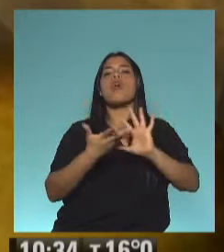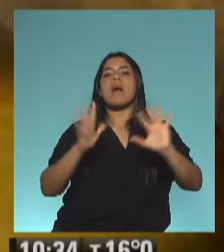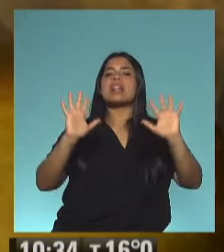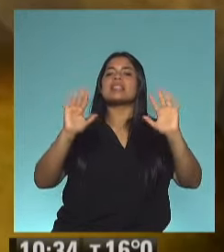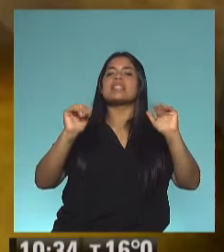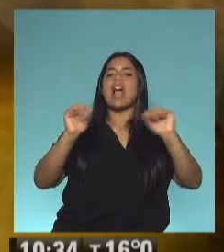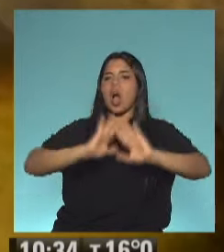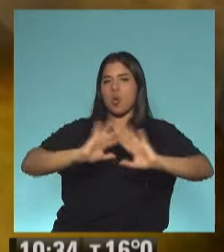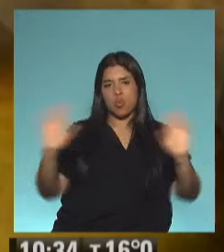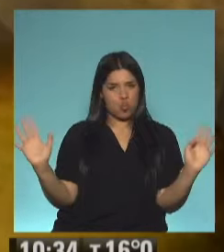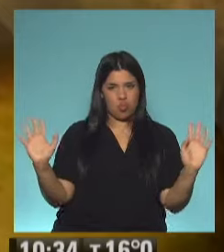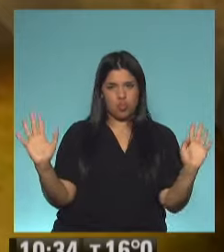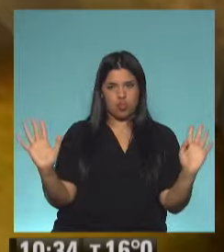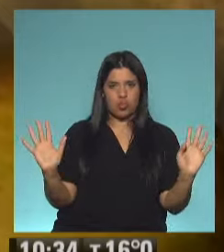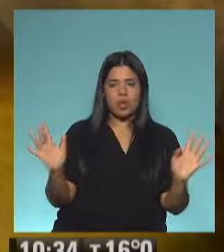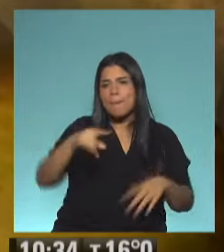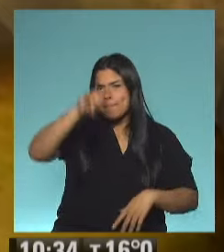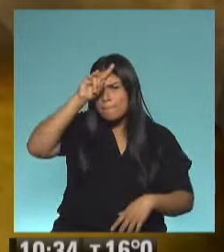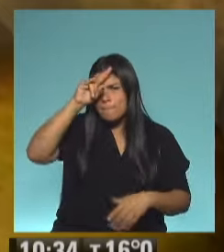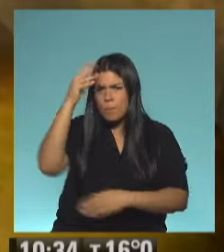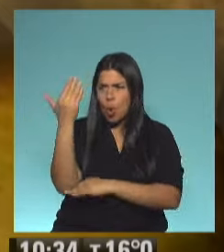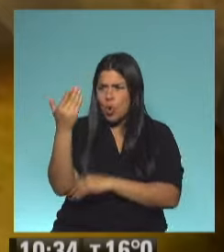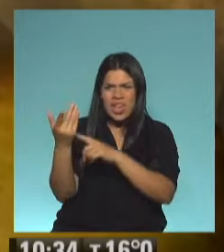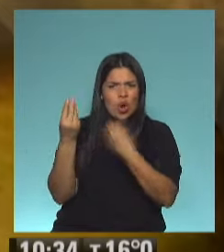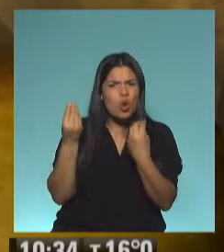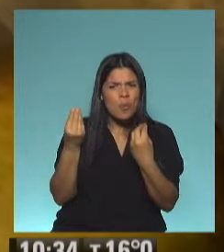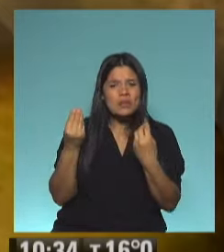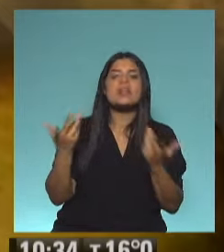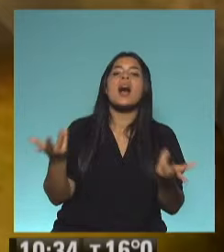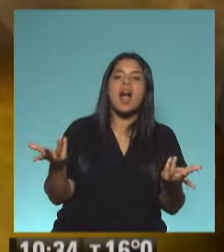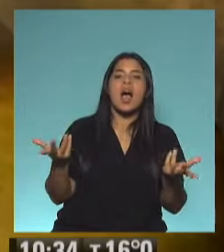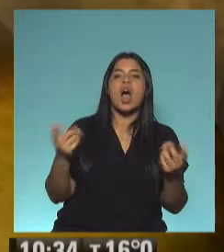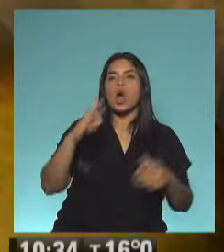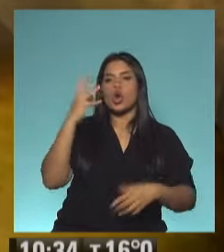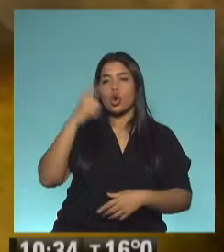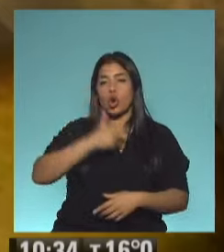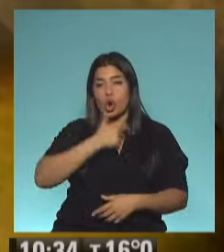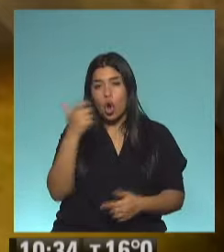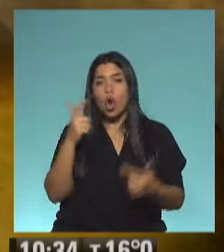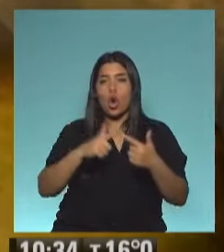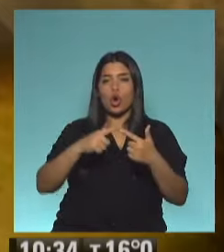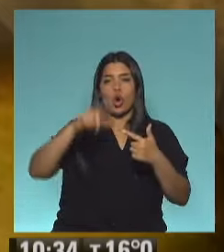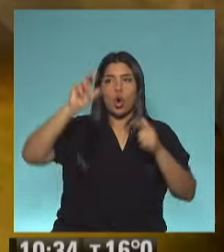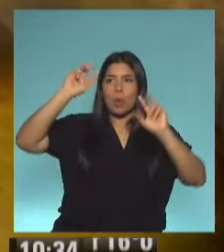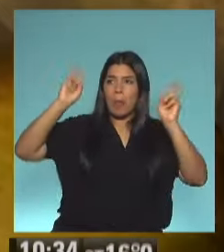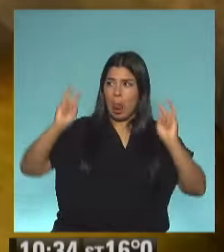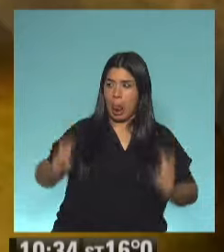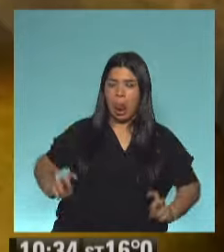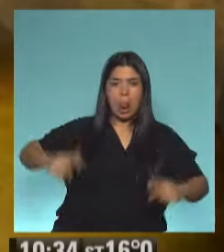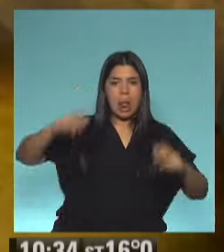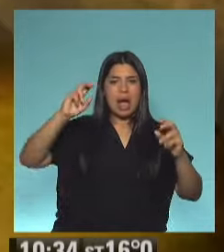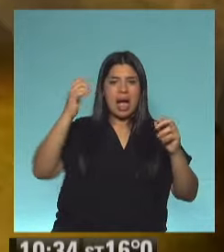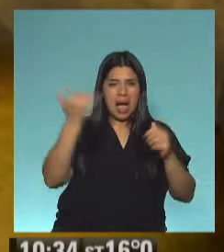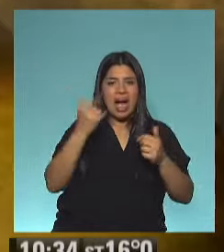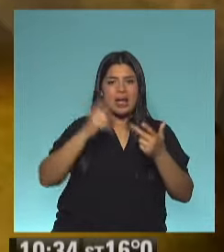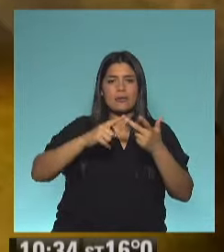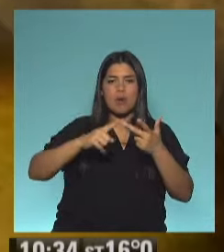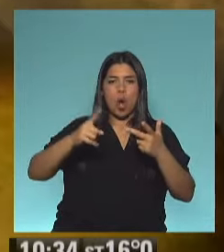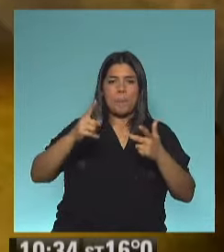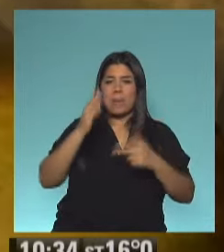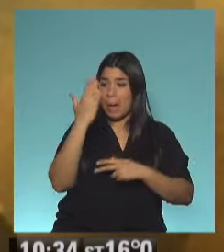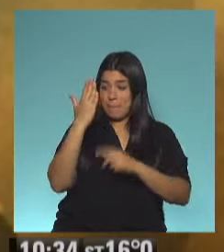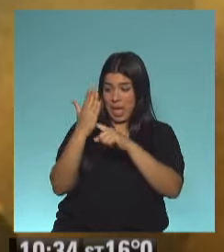muñeco? Es de color rojo, adornado con cascabeles, lentejuelas, espejos y plumas. ¡Ah! Igual al que